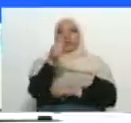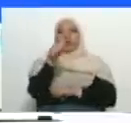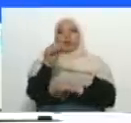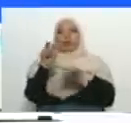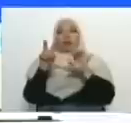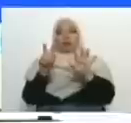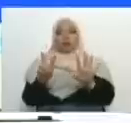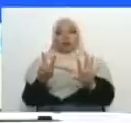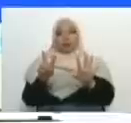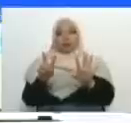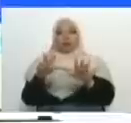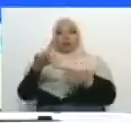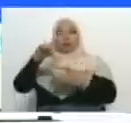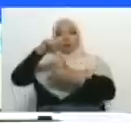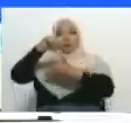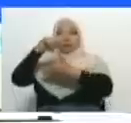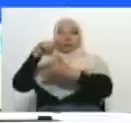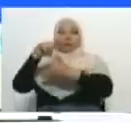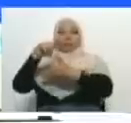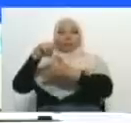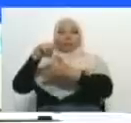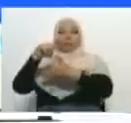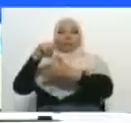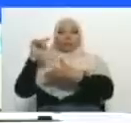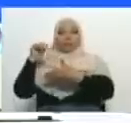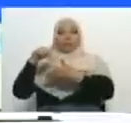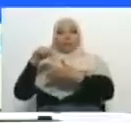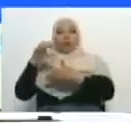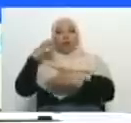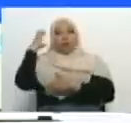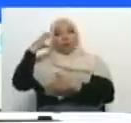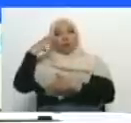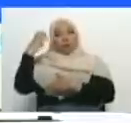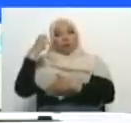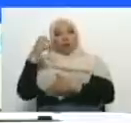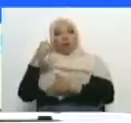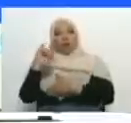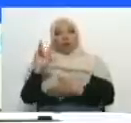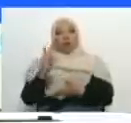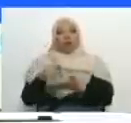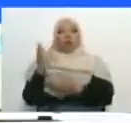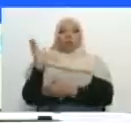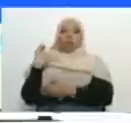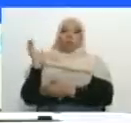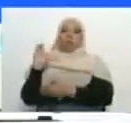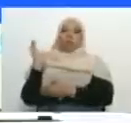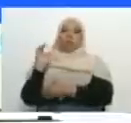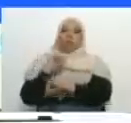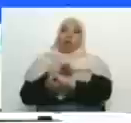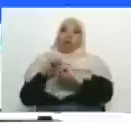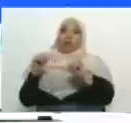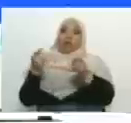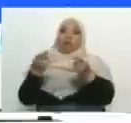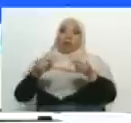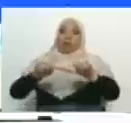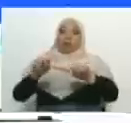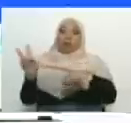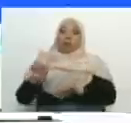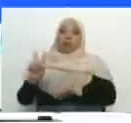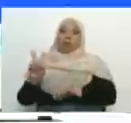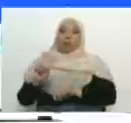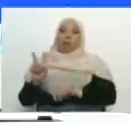17 países de América Latina, del Caribe, de Europa, pidieron el levantamiento del bloqueo contra